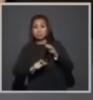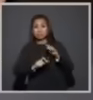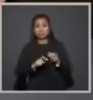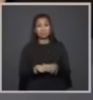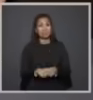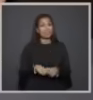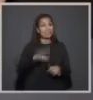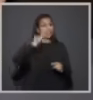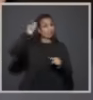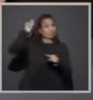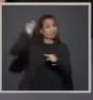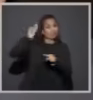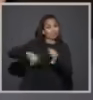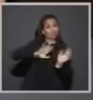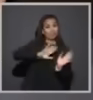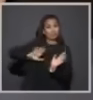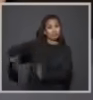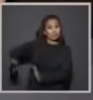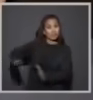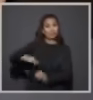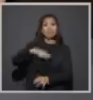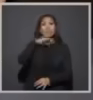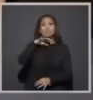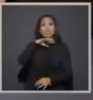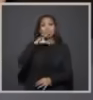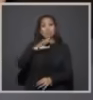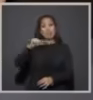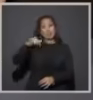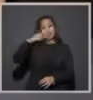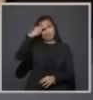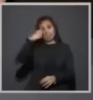desterrar la corrupción del país.